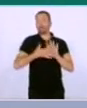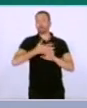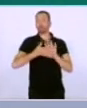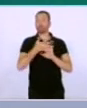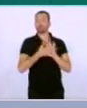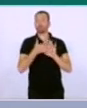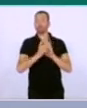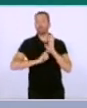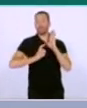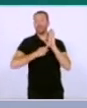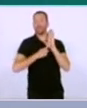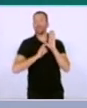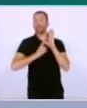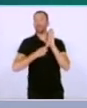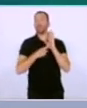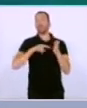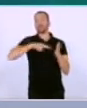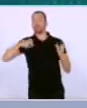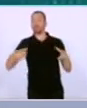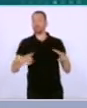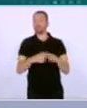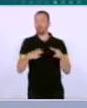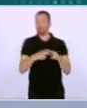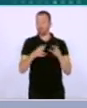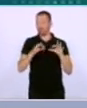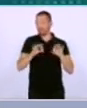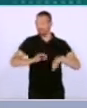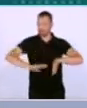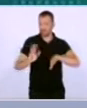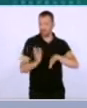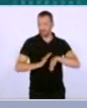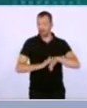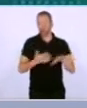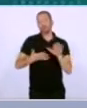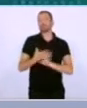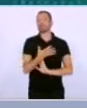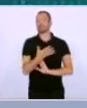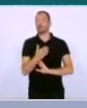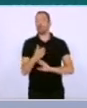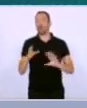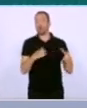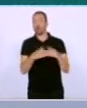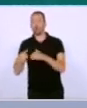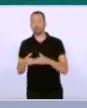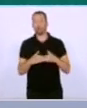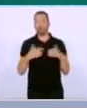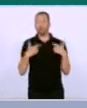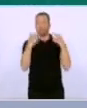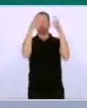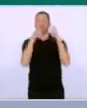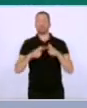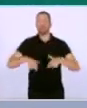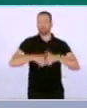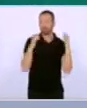social de la izquierda que se basan en la dialéctica en la lucha de clases del marxismo y que para lo único que han servido es para sembrar